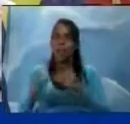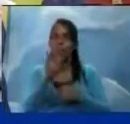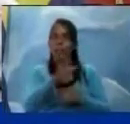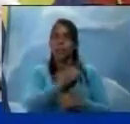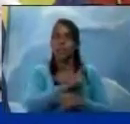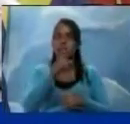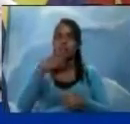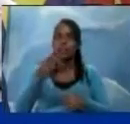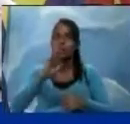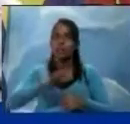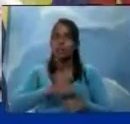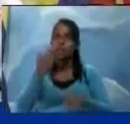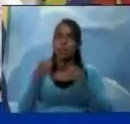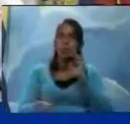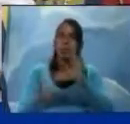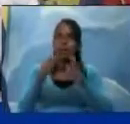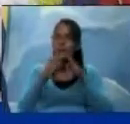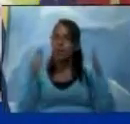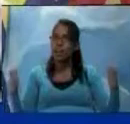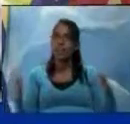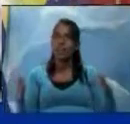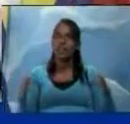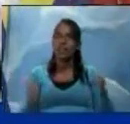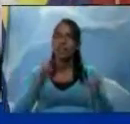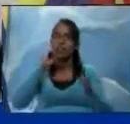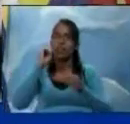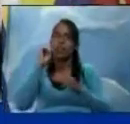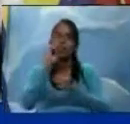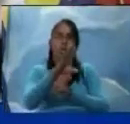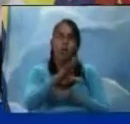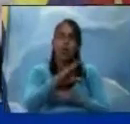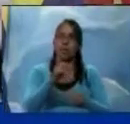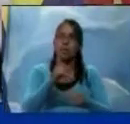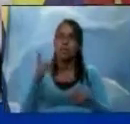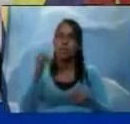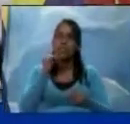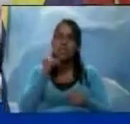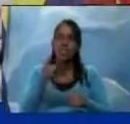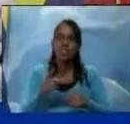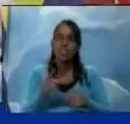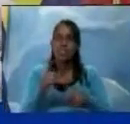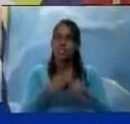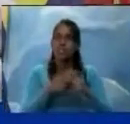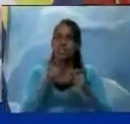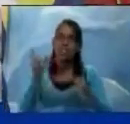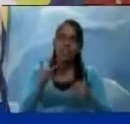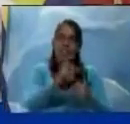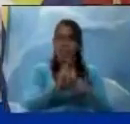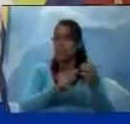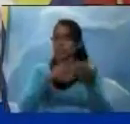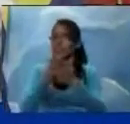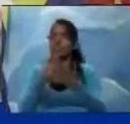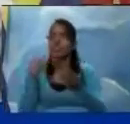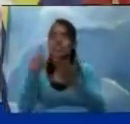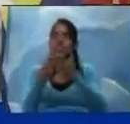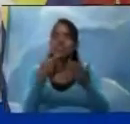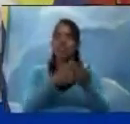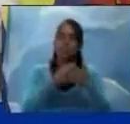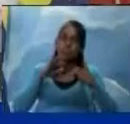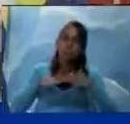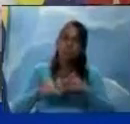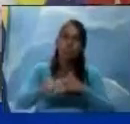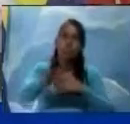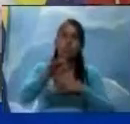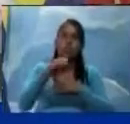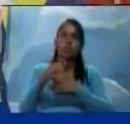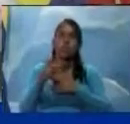qué poder más grande, digo yo, soplan por el micrófono y la gente caen como unos dominó, como